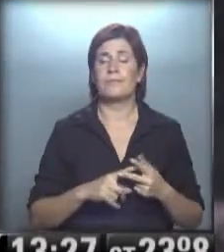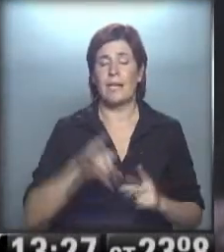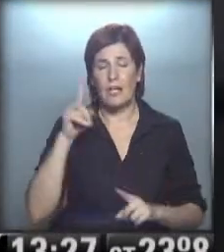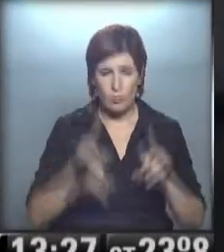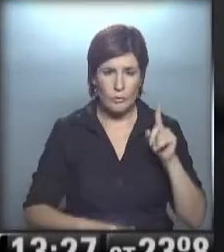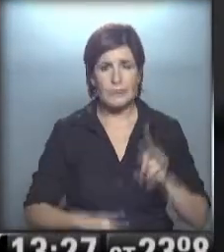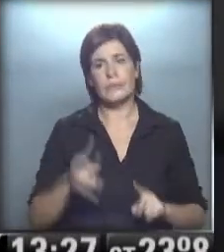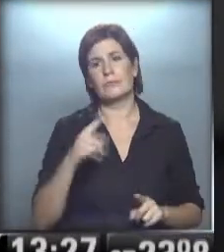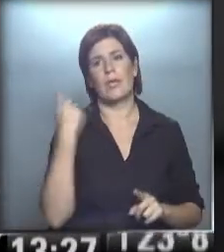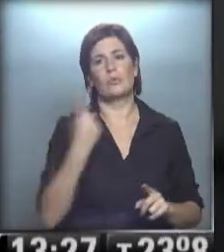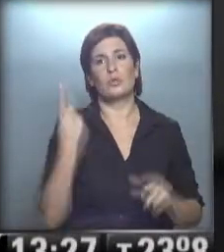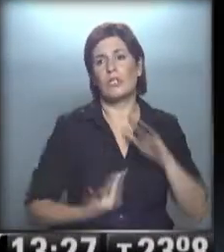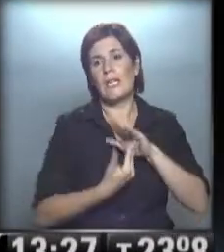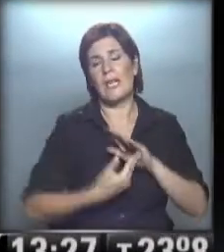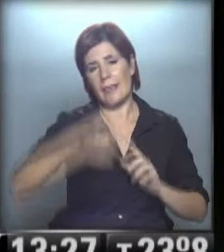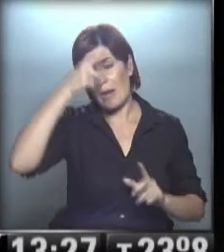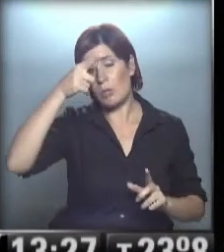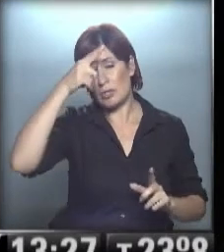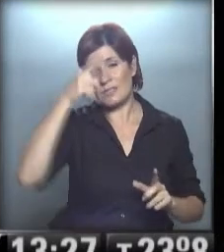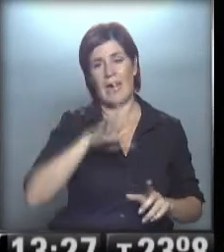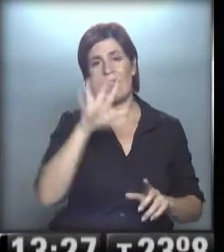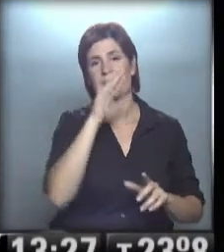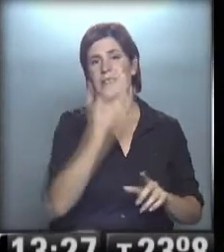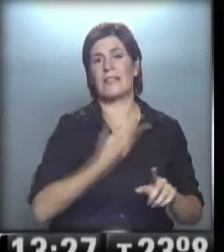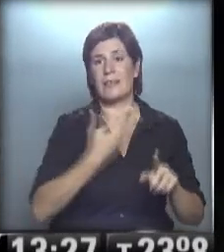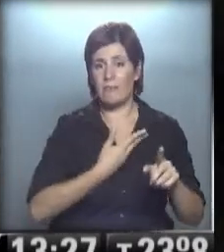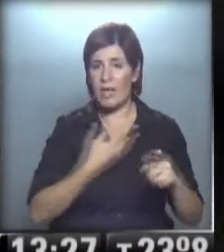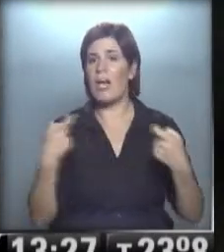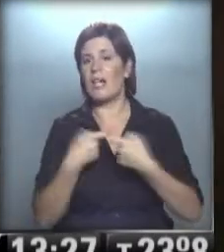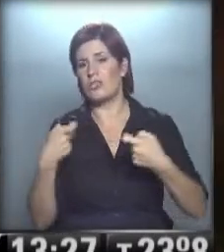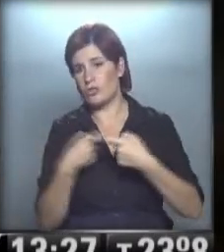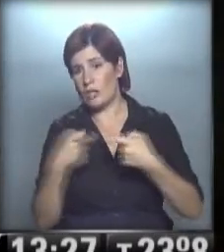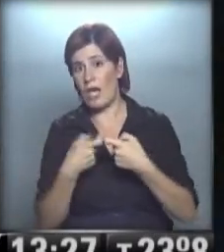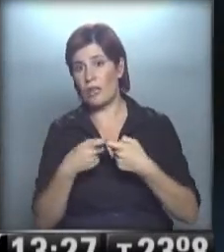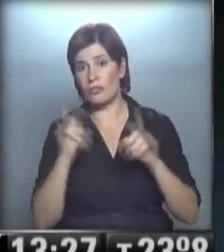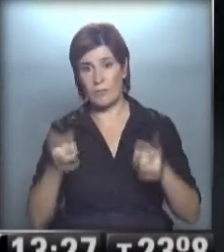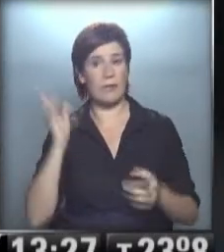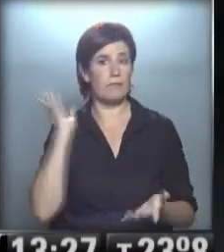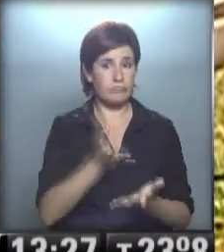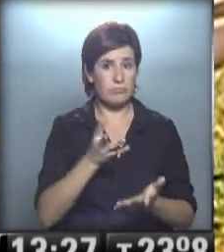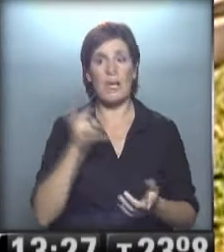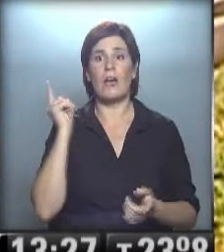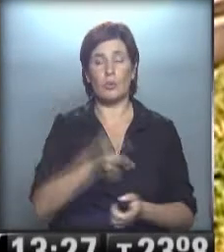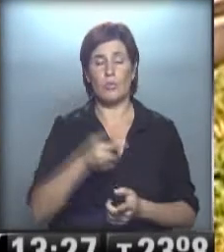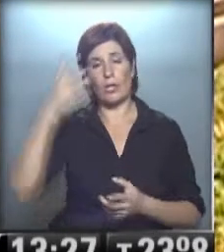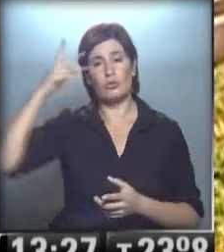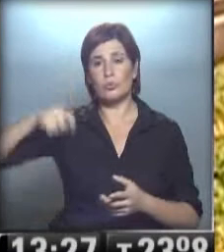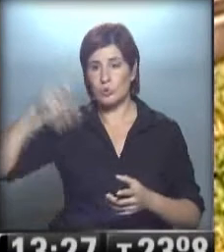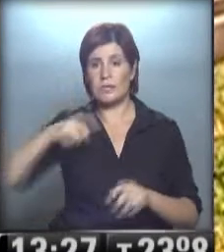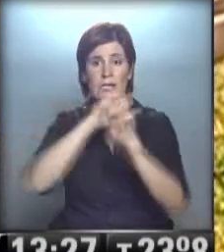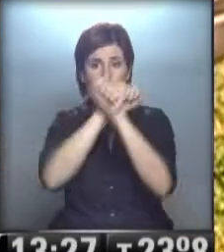de la policía de la provincia han estado involucrados en causas judiciales y han sido detenidos por lo tanto